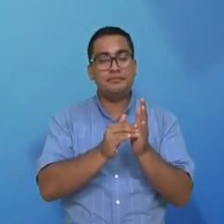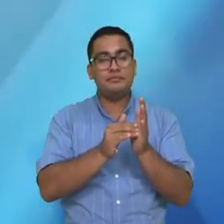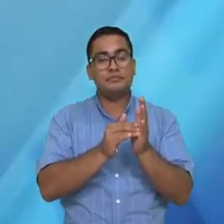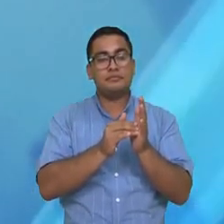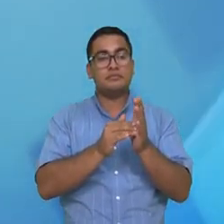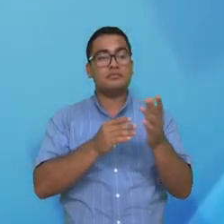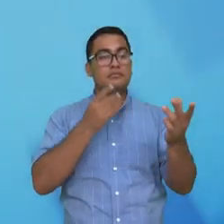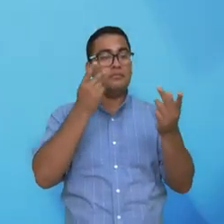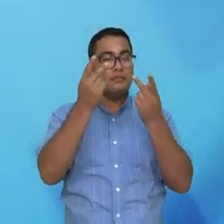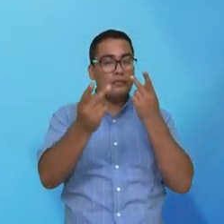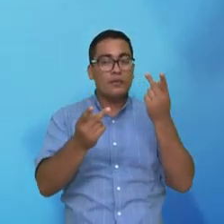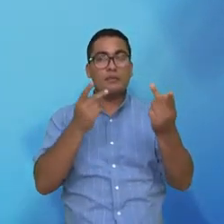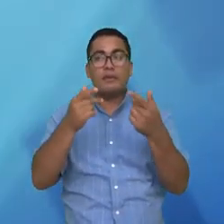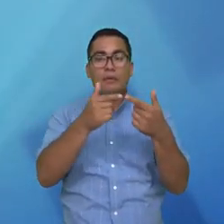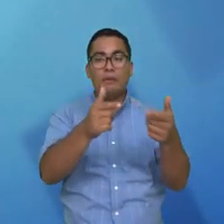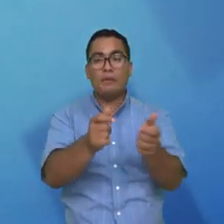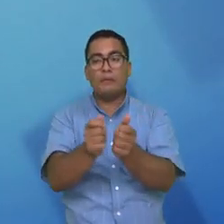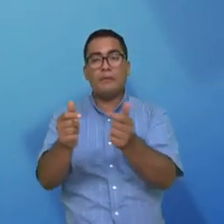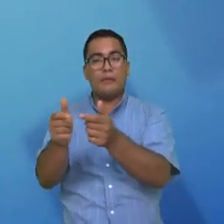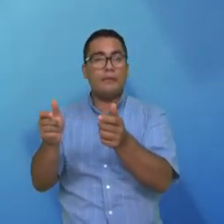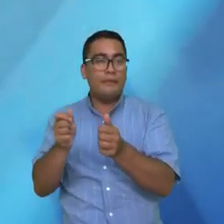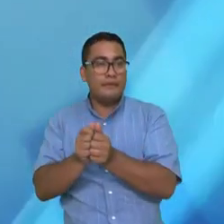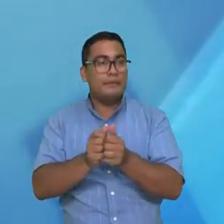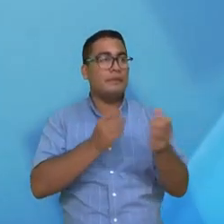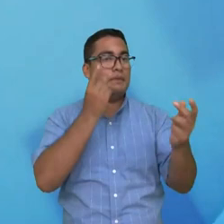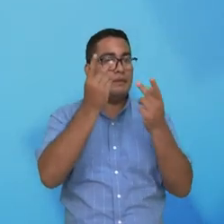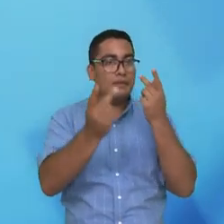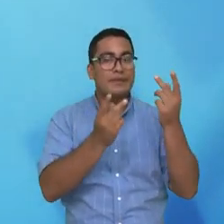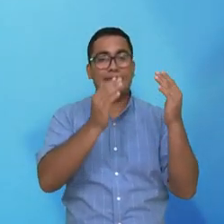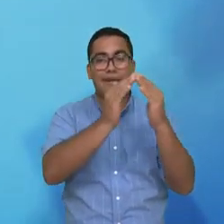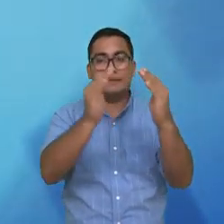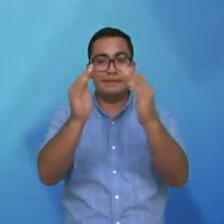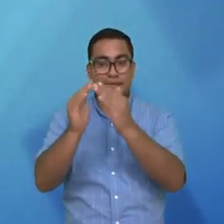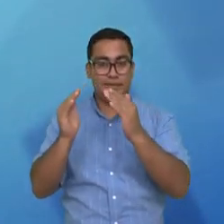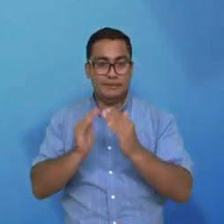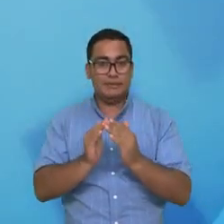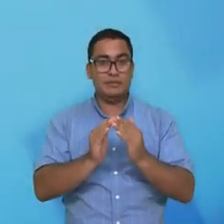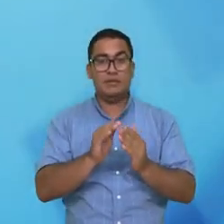las visitas que en pequeños grupos realizan los brigadistas de salud a